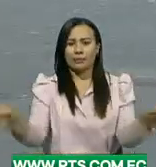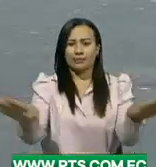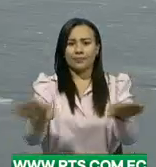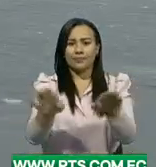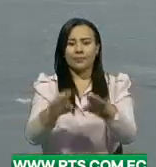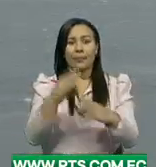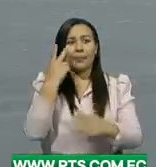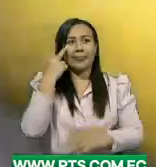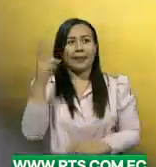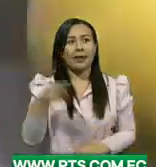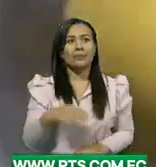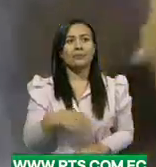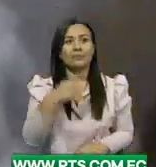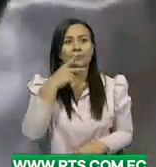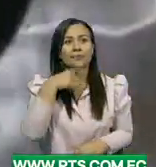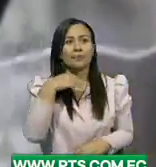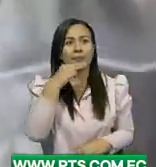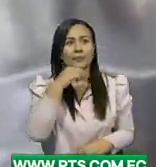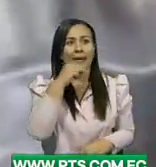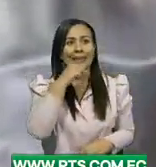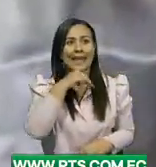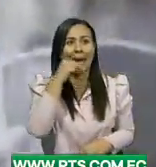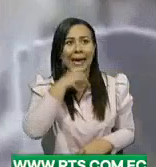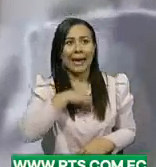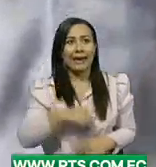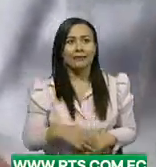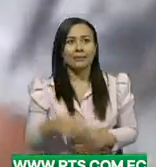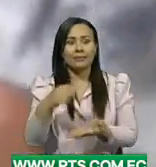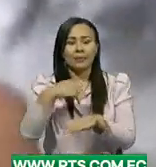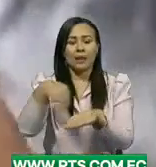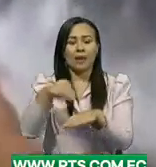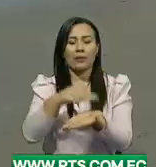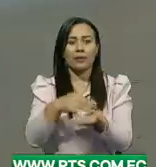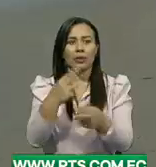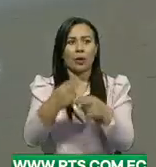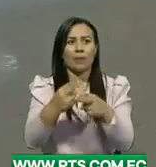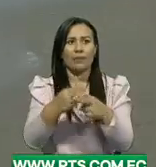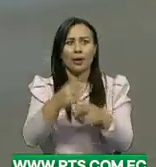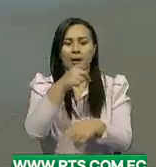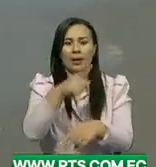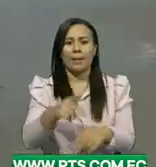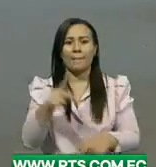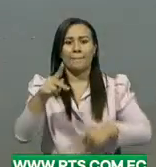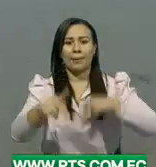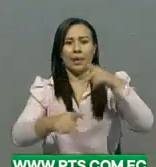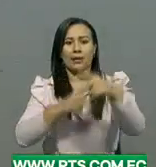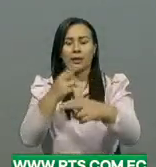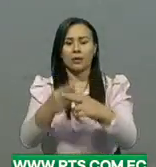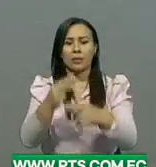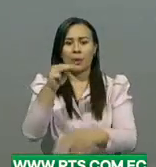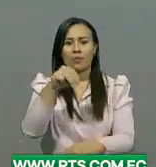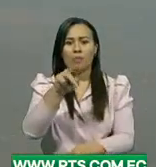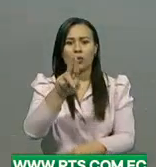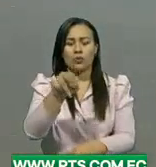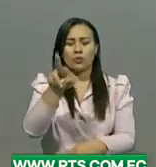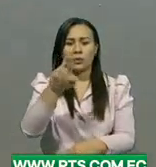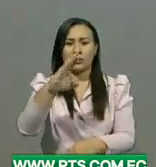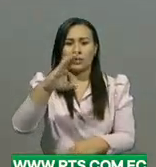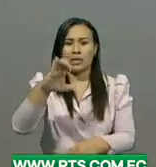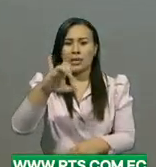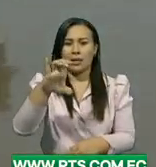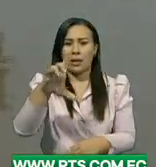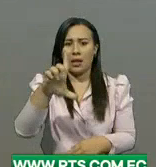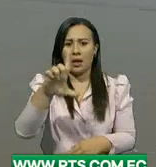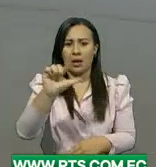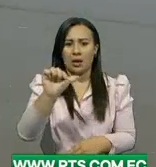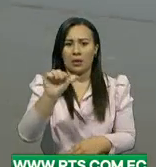la provincia de Manabí. Un compañero encontró 2 por allá afuera, pero lo subió a la lancha y se lo entregó a los policías y lo cargan ahí para